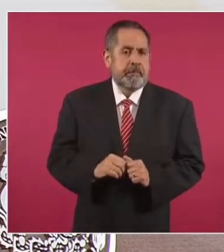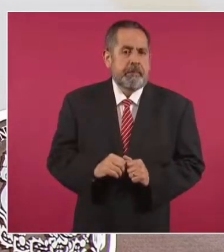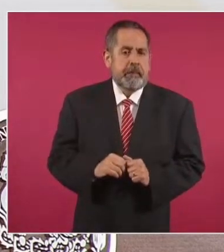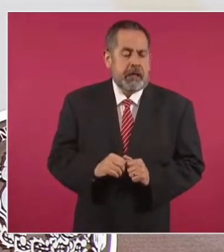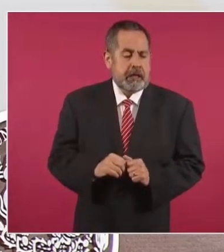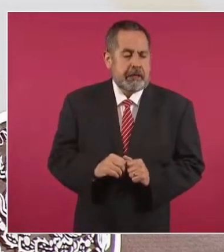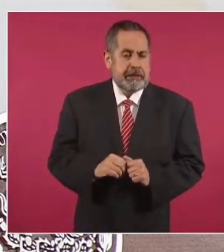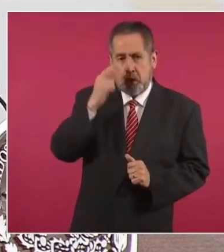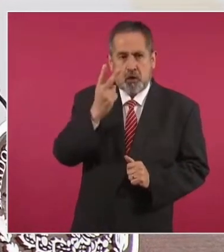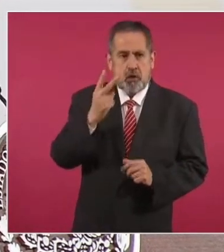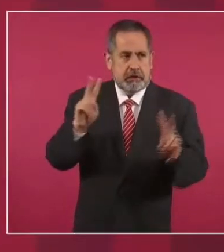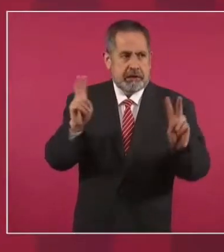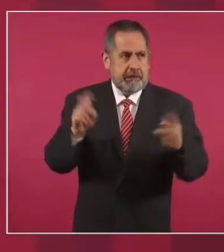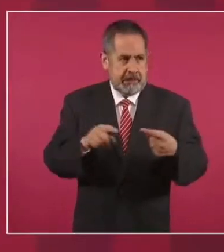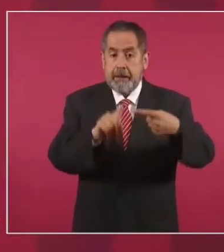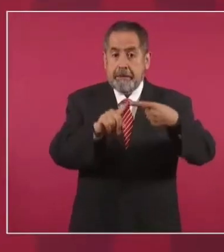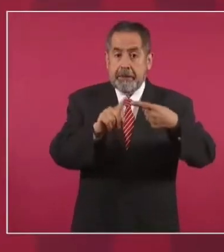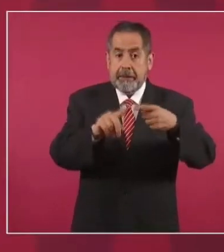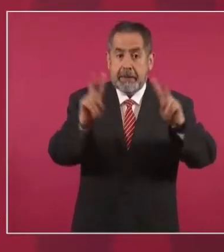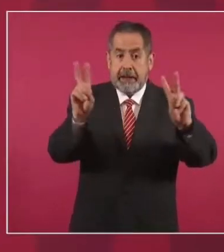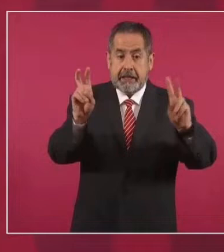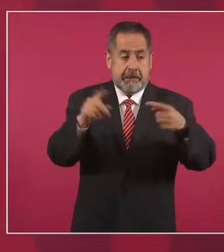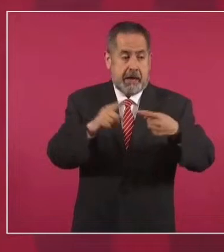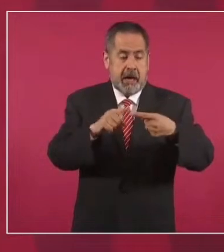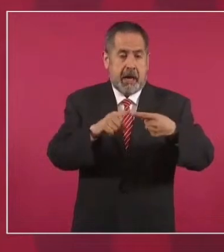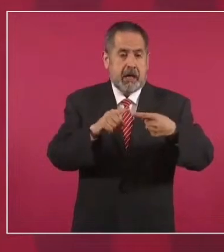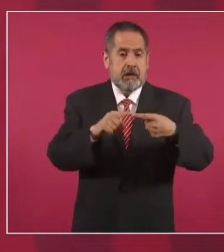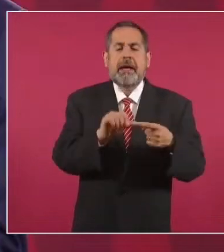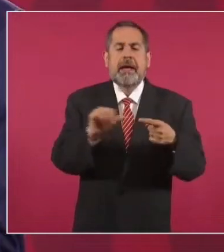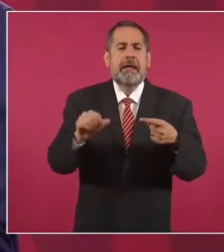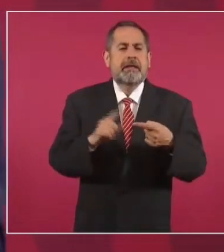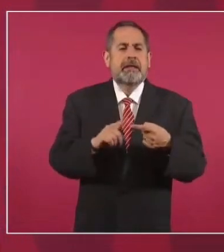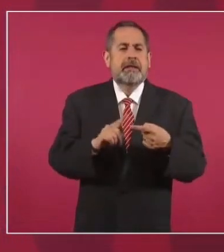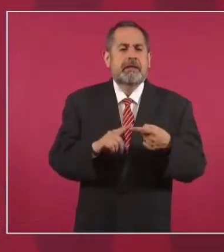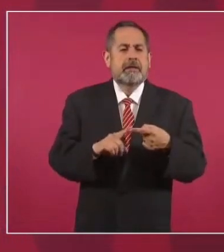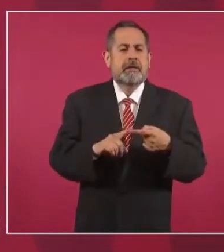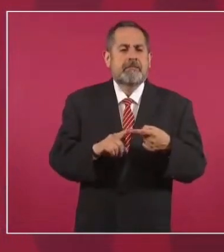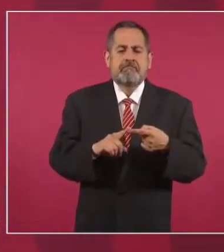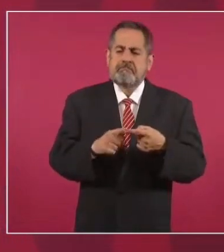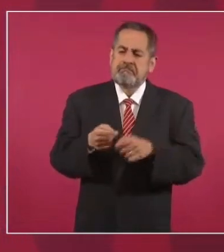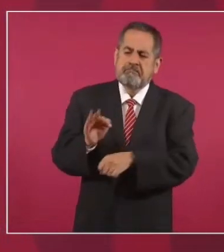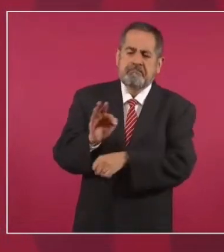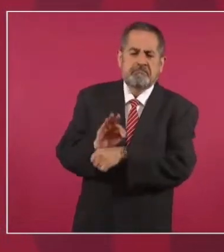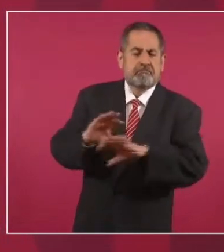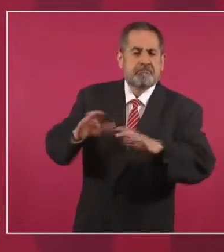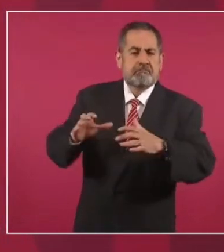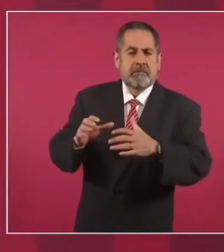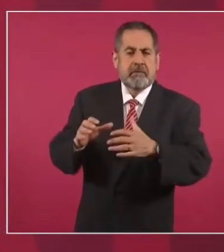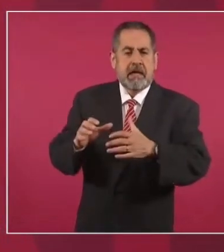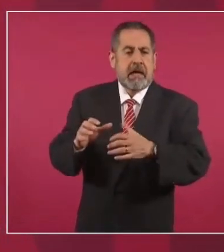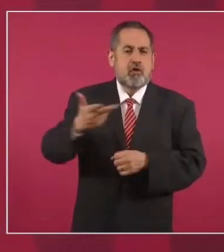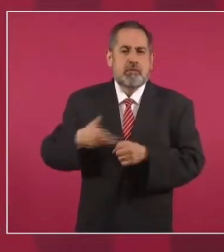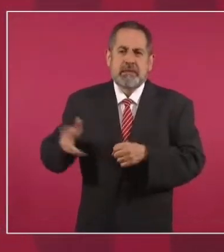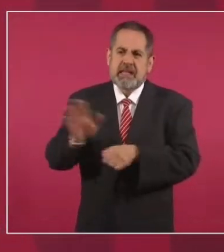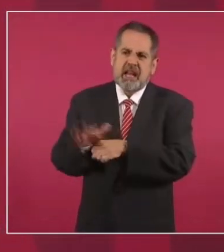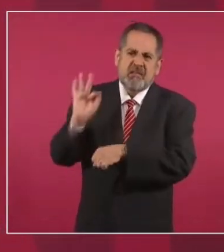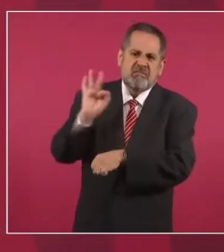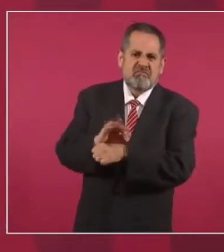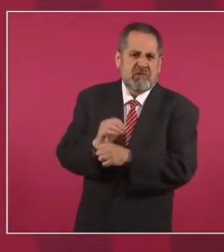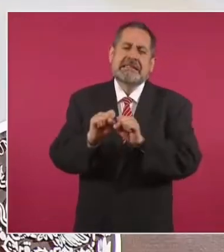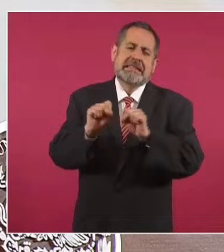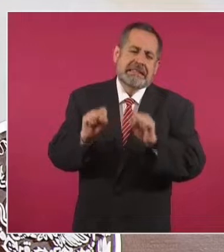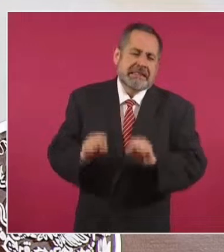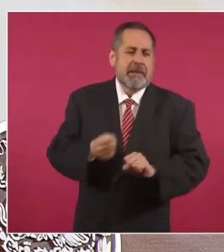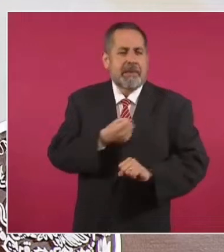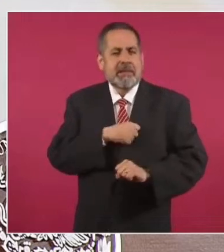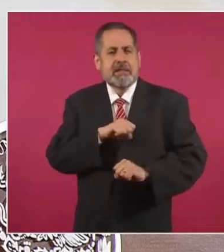dos temas. El primero es el que tiene que ver con el fortalecimiento del sistema de salud pública para